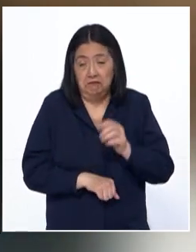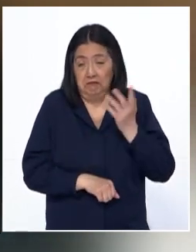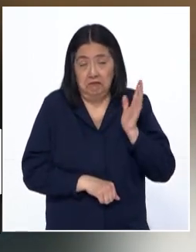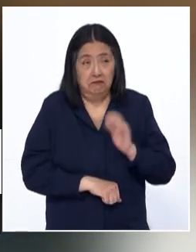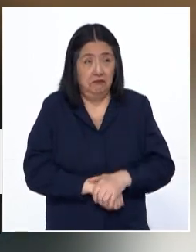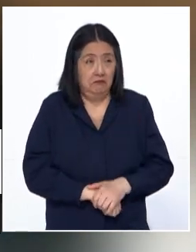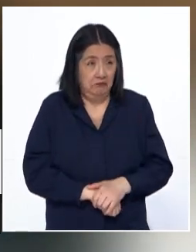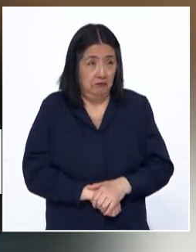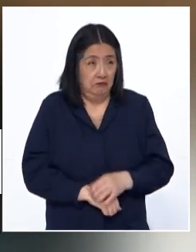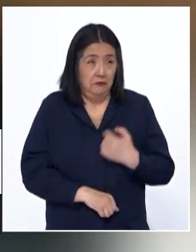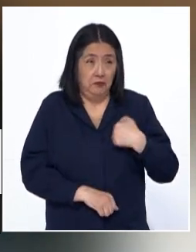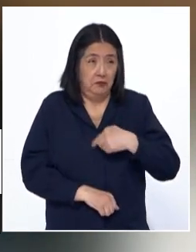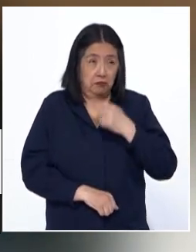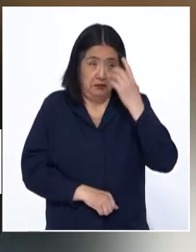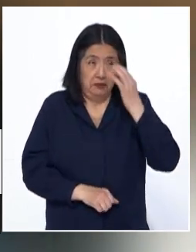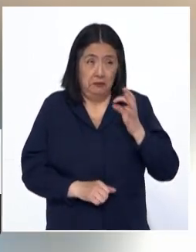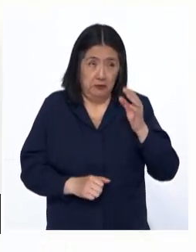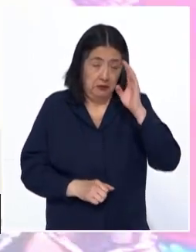Creemos en Dios.